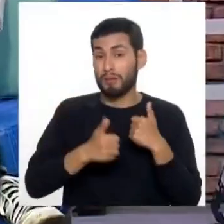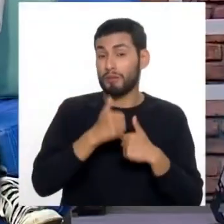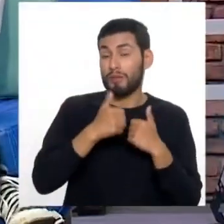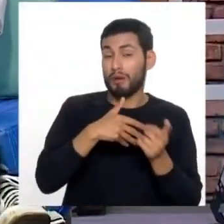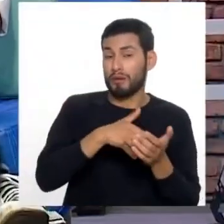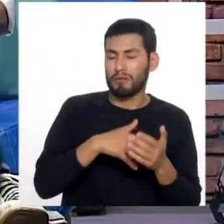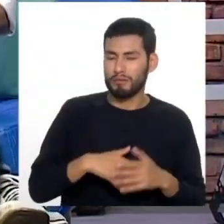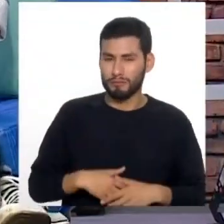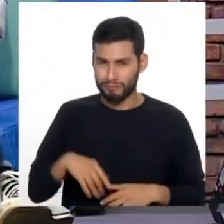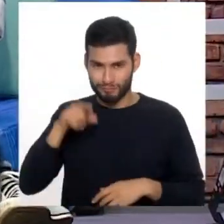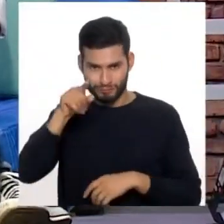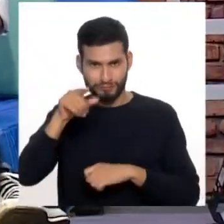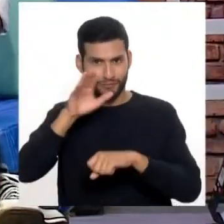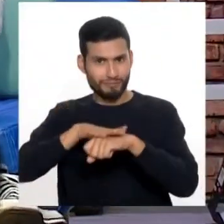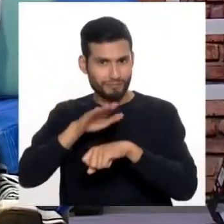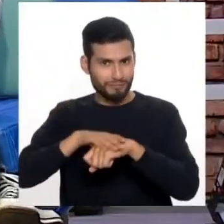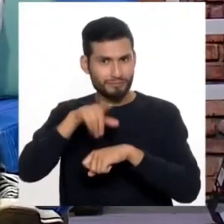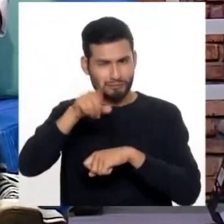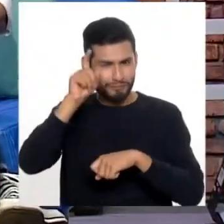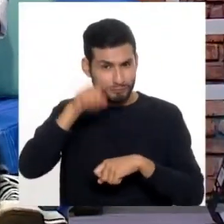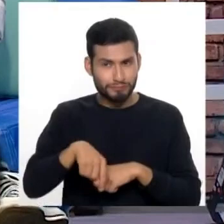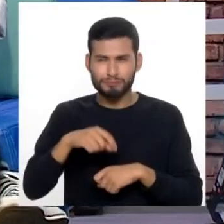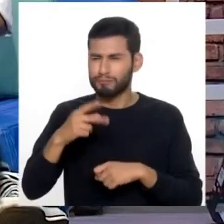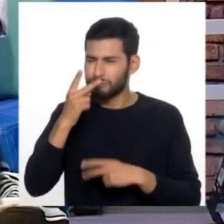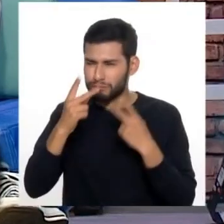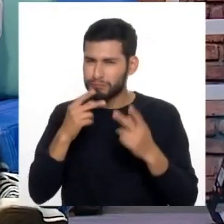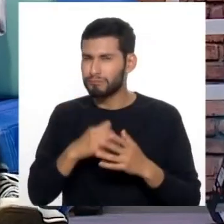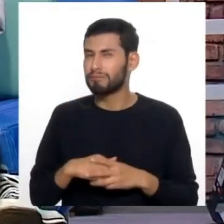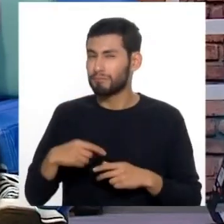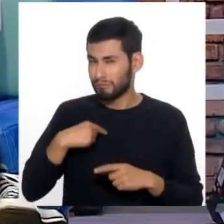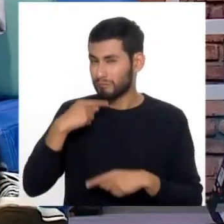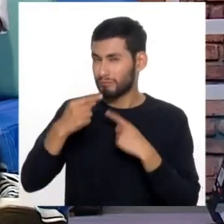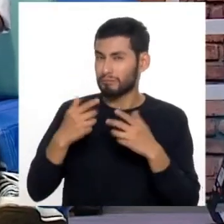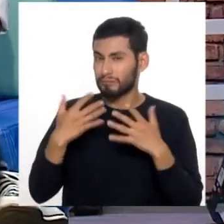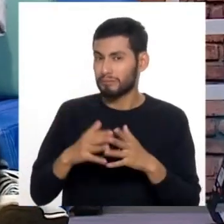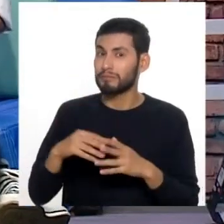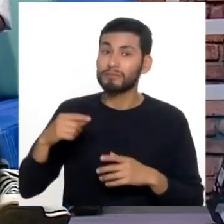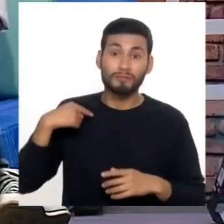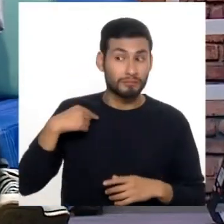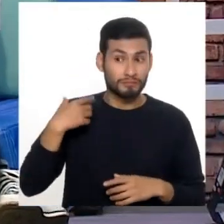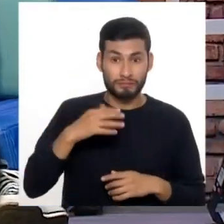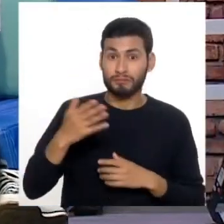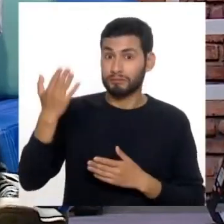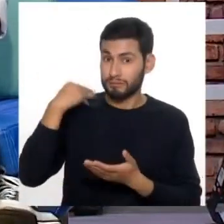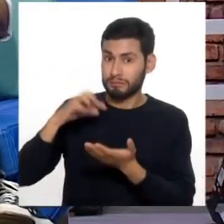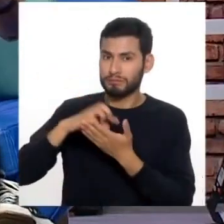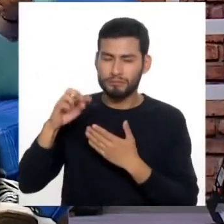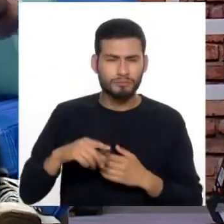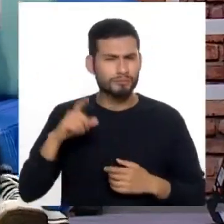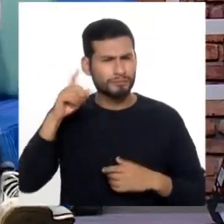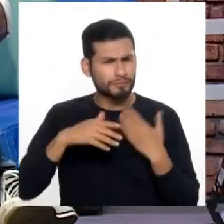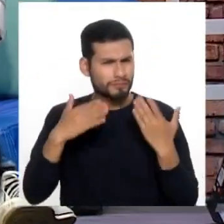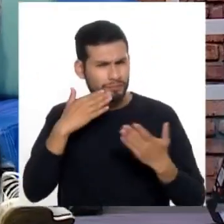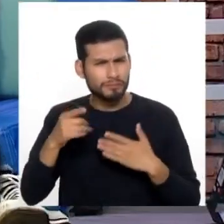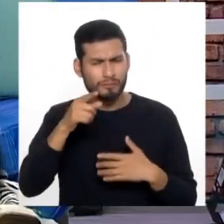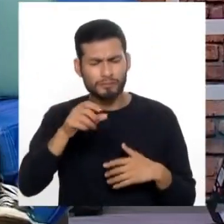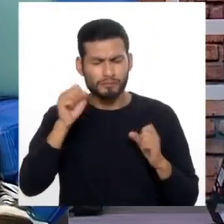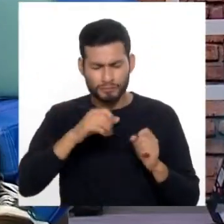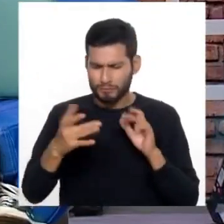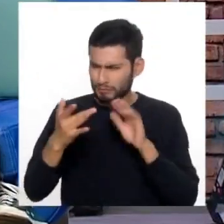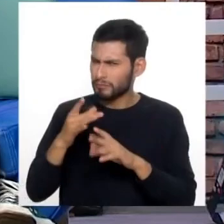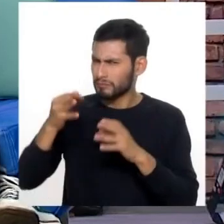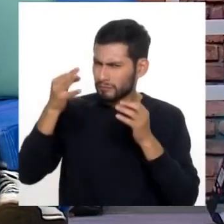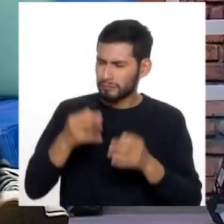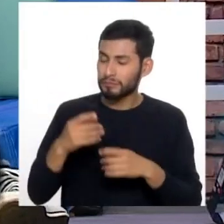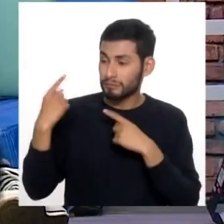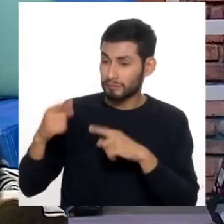estamos advertidos, así que hay que prever, como nosotros lo venimos haciendo en cada uno de los programas, conversar y que ustedes puedan conectar con la